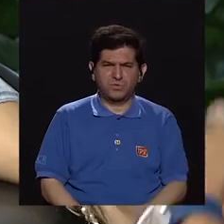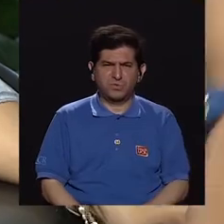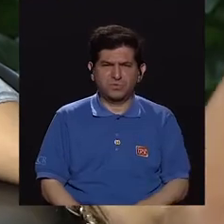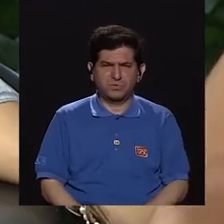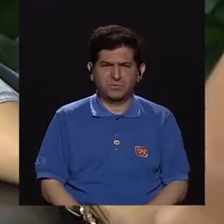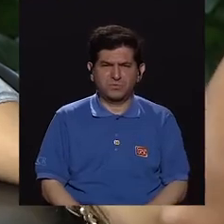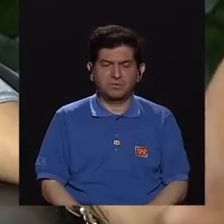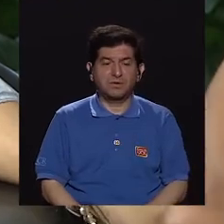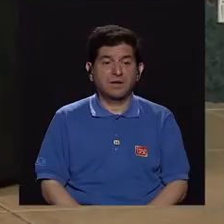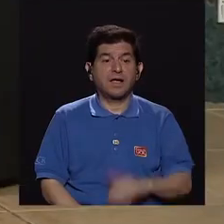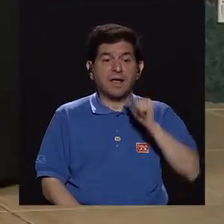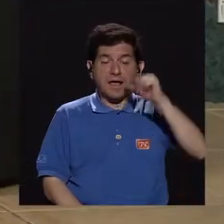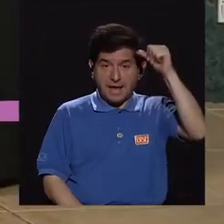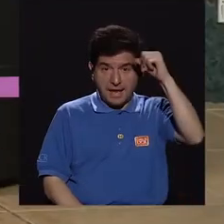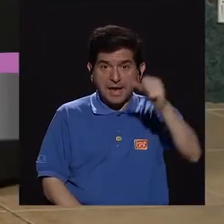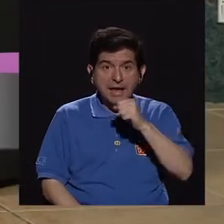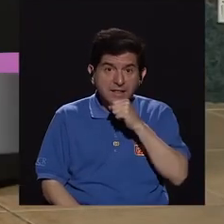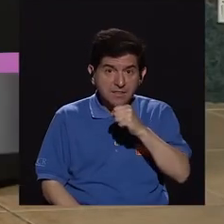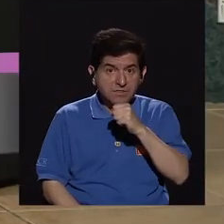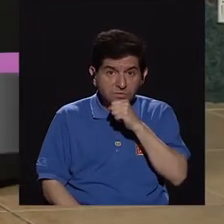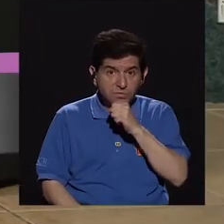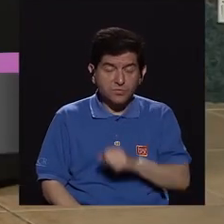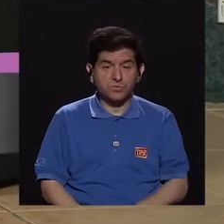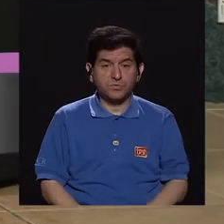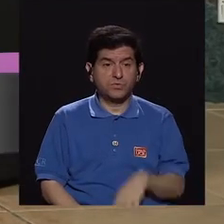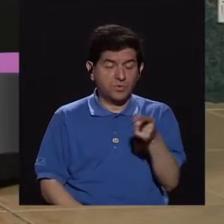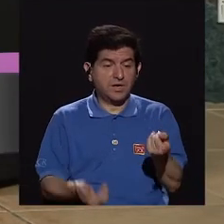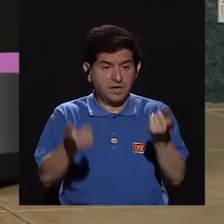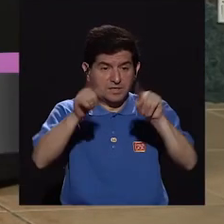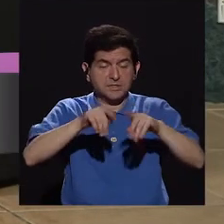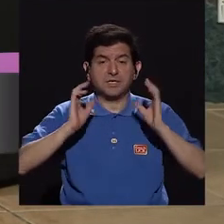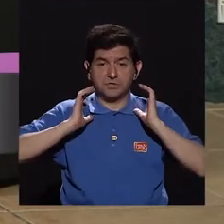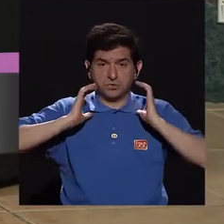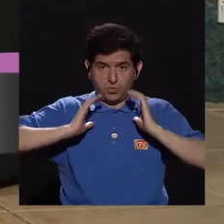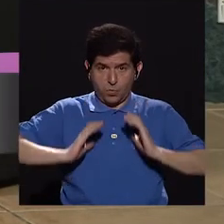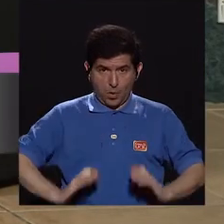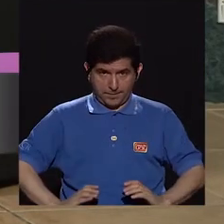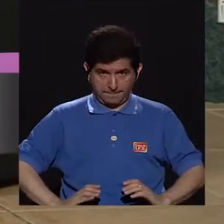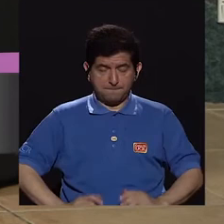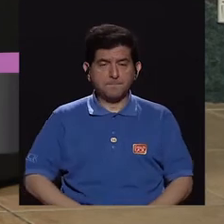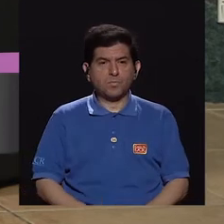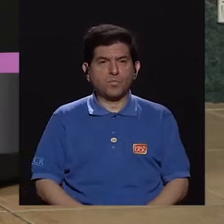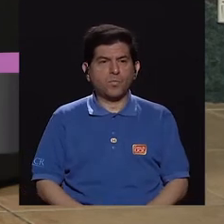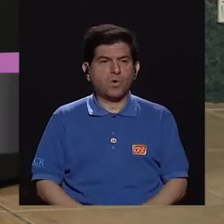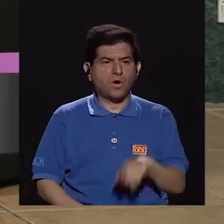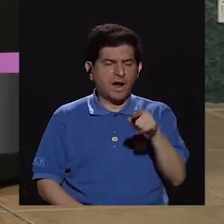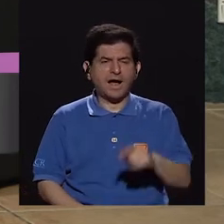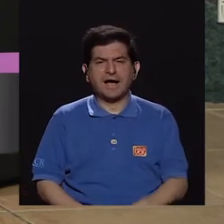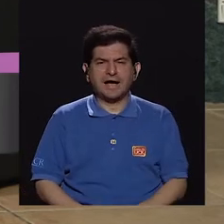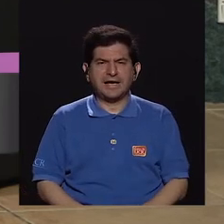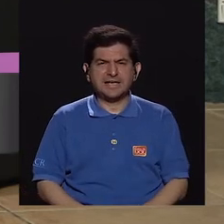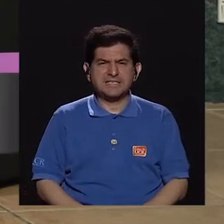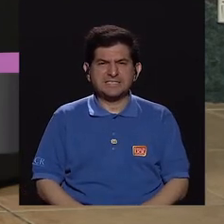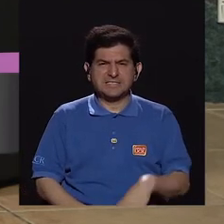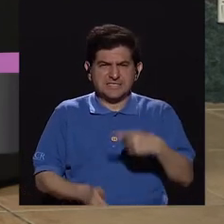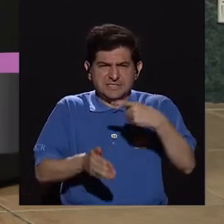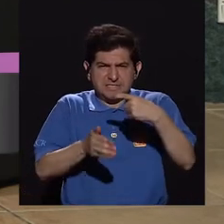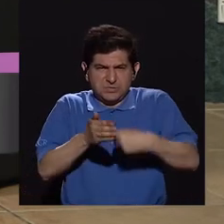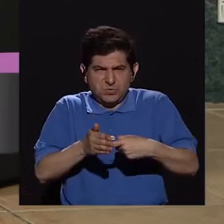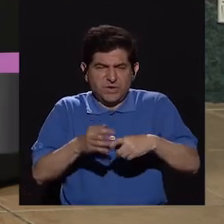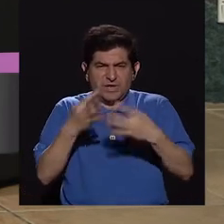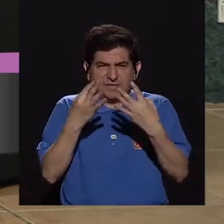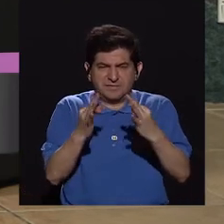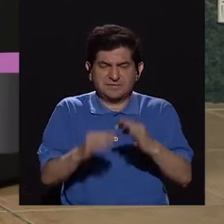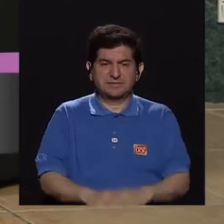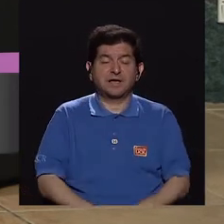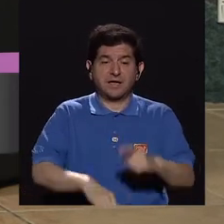Ok, vamos a encontrar en la adultez mayor un cuerpo que tiende más hacia la rigidez.